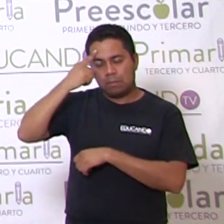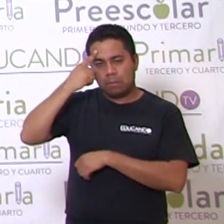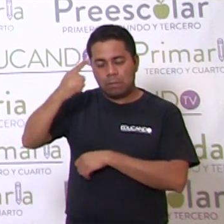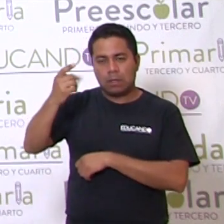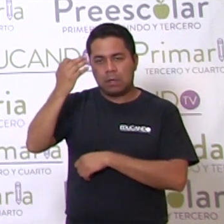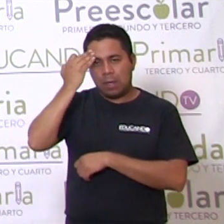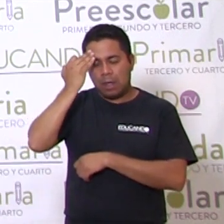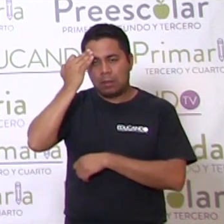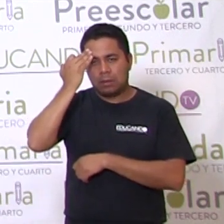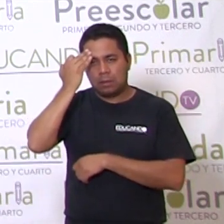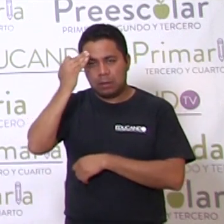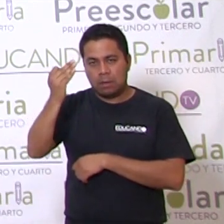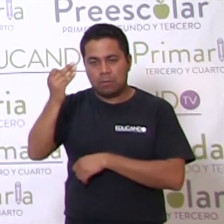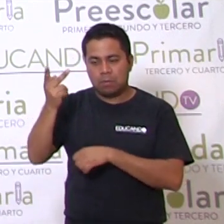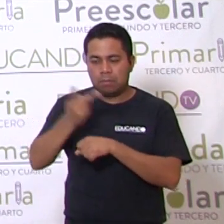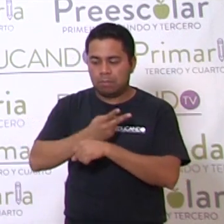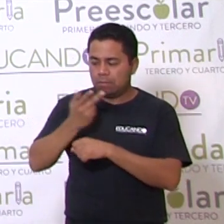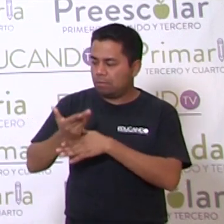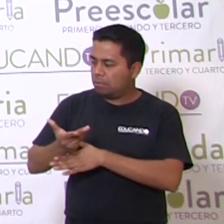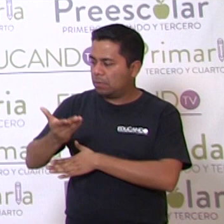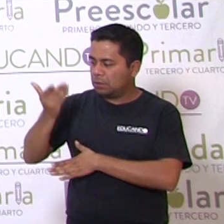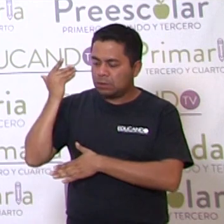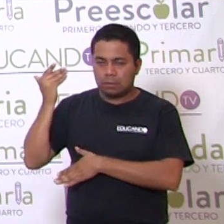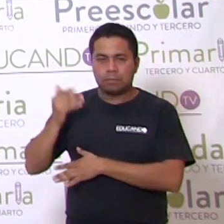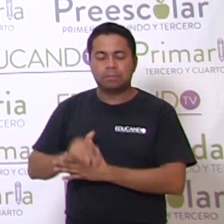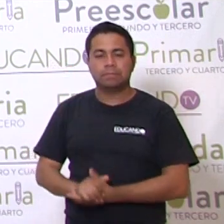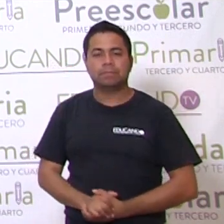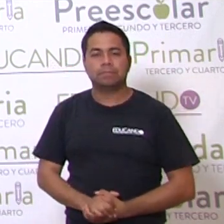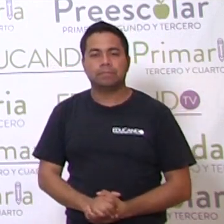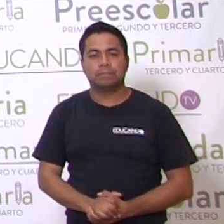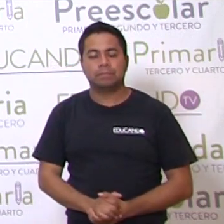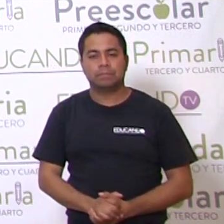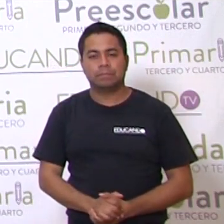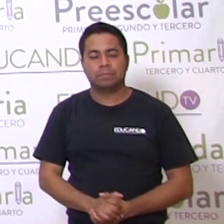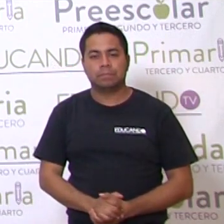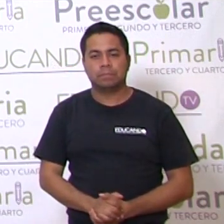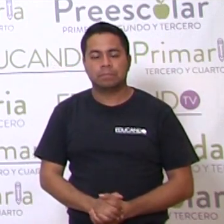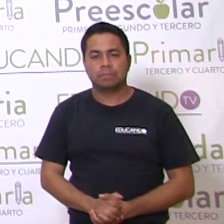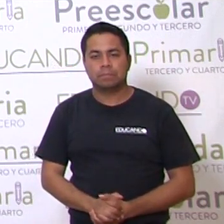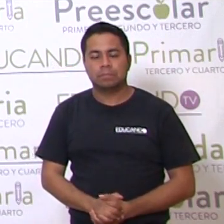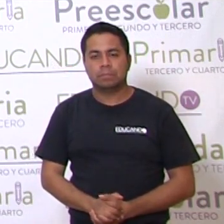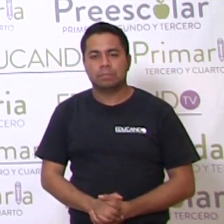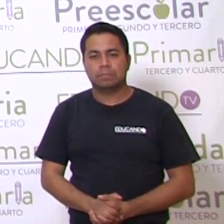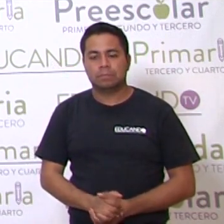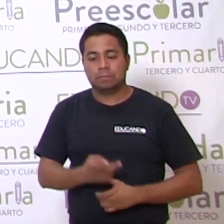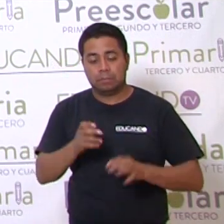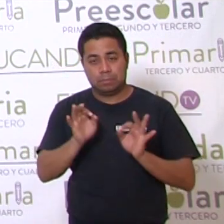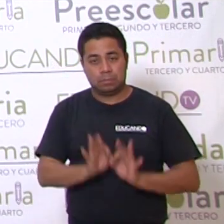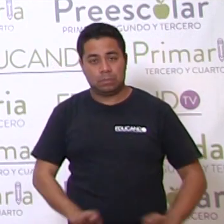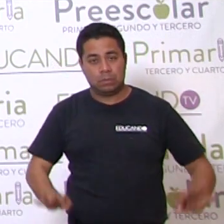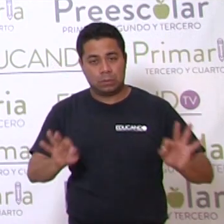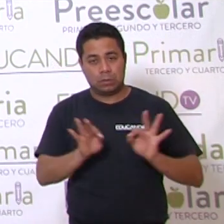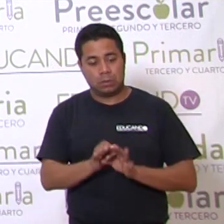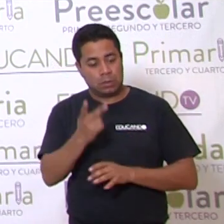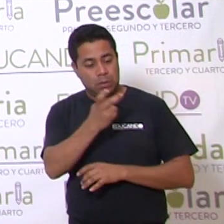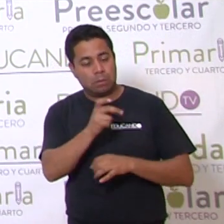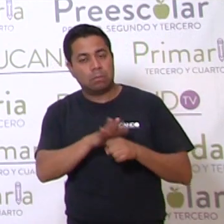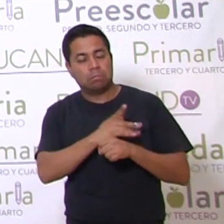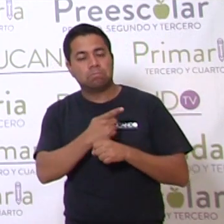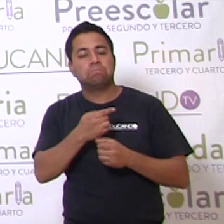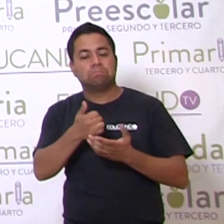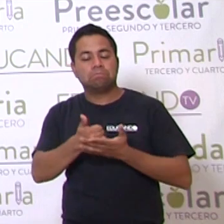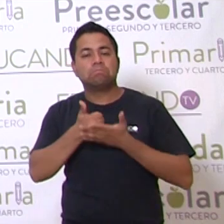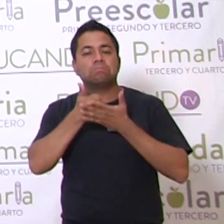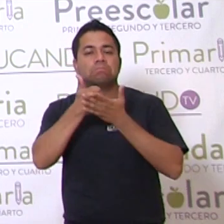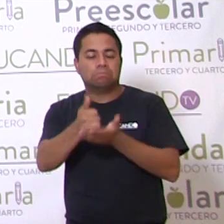en pretérito. ¿Bien? Es importante esta parte porque te va a permitir saber